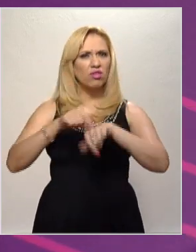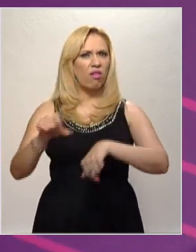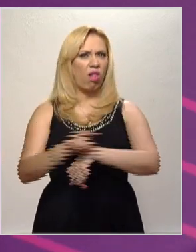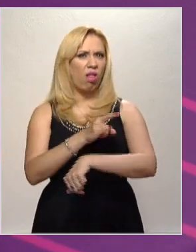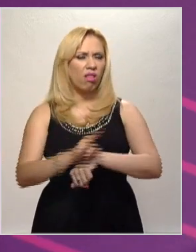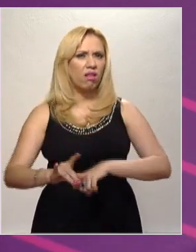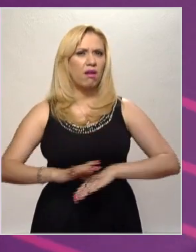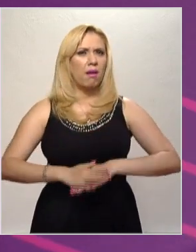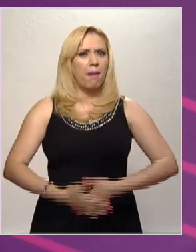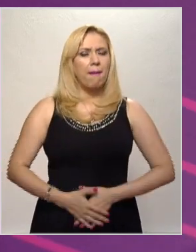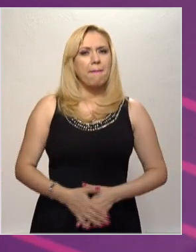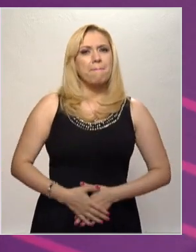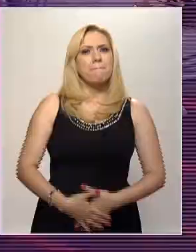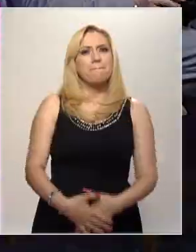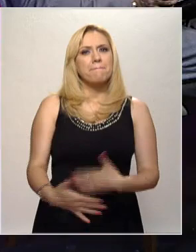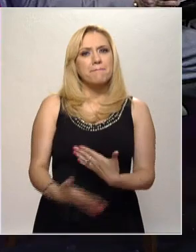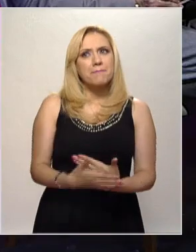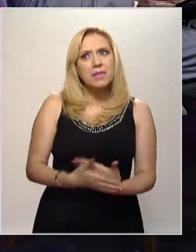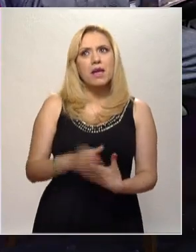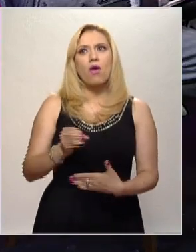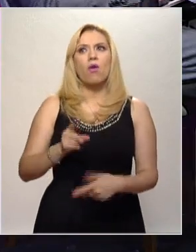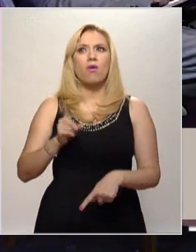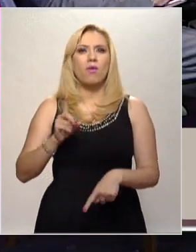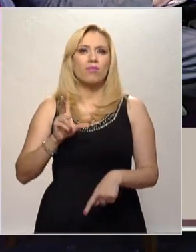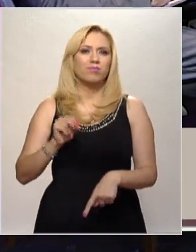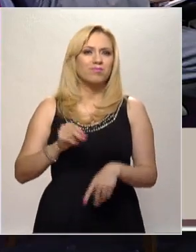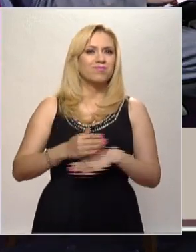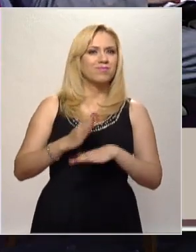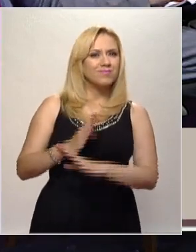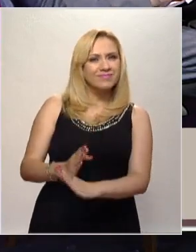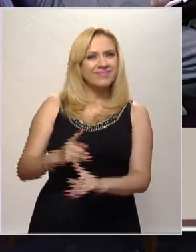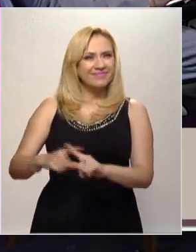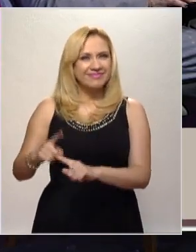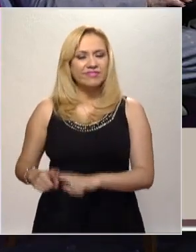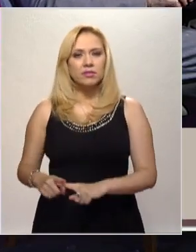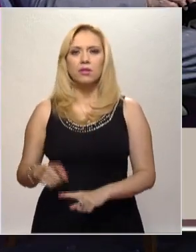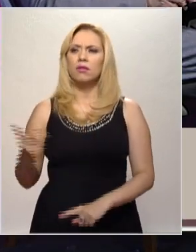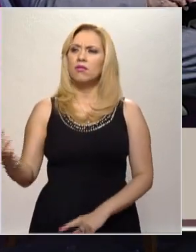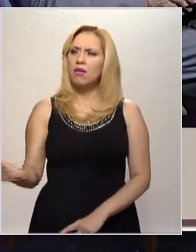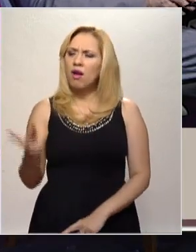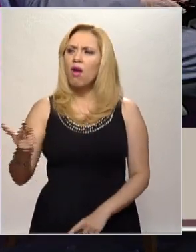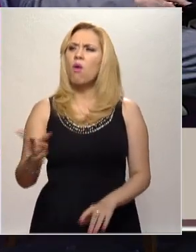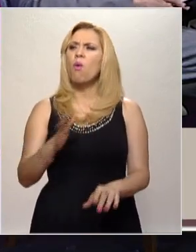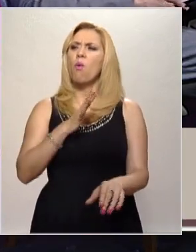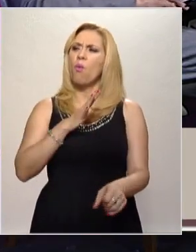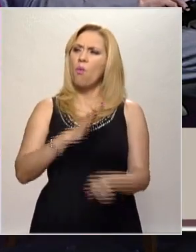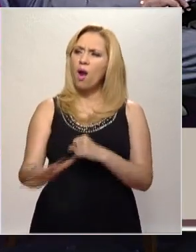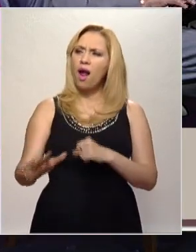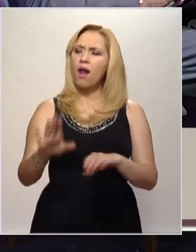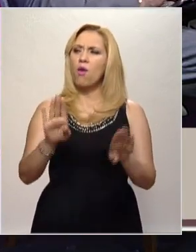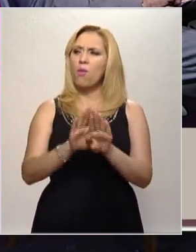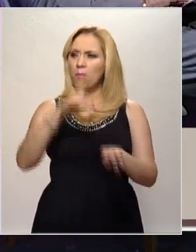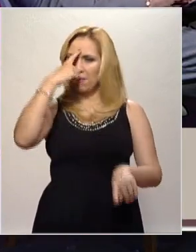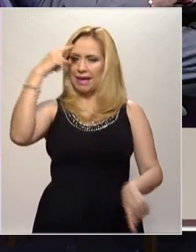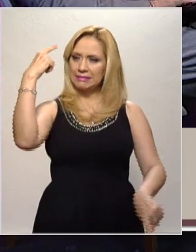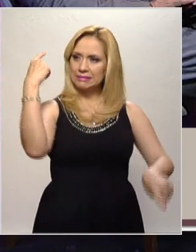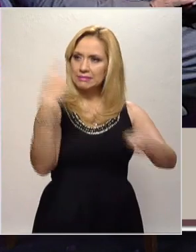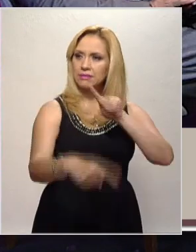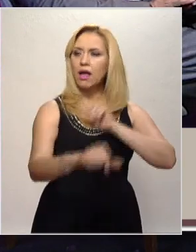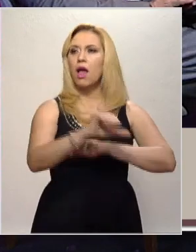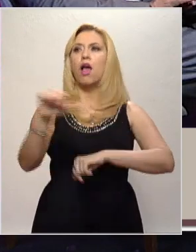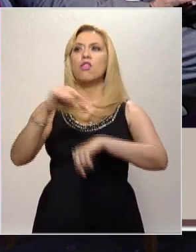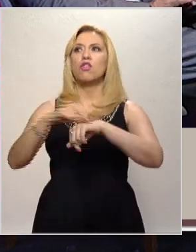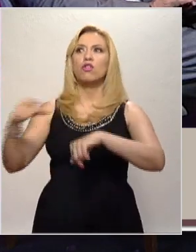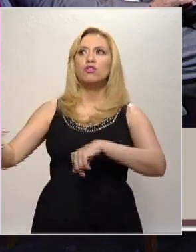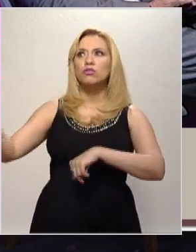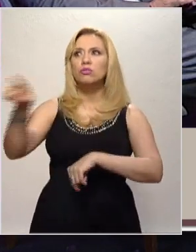quería retomar el tema, Marcia, con una pregunta sobre cuáles son las medidas para prevenir la violencia obstétrica y reproductiva en el campo profesional de la